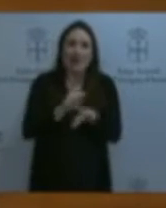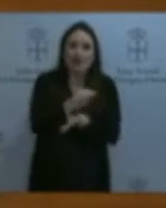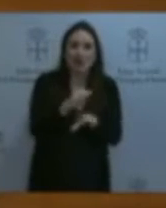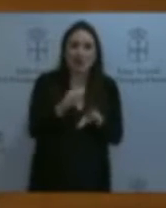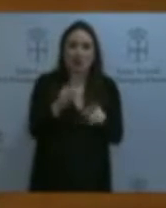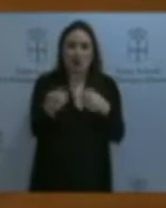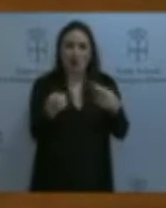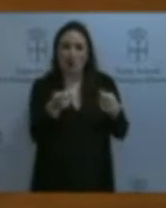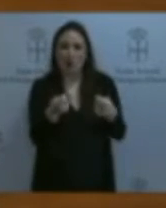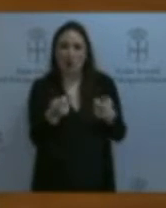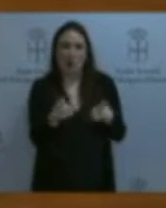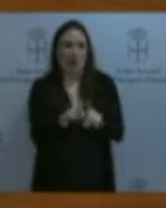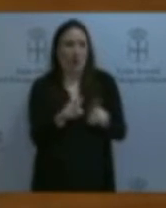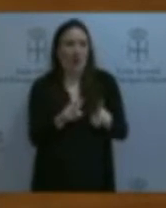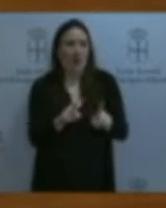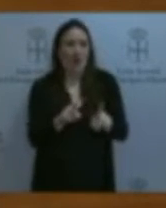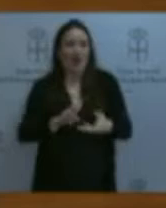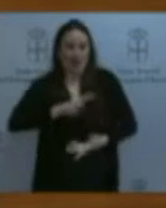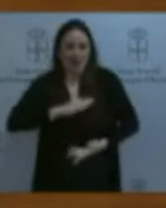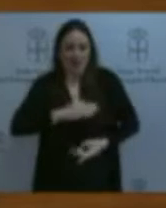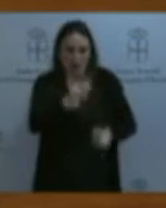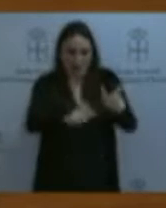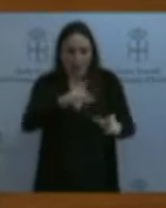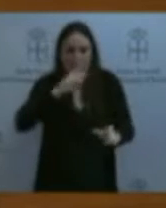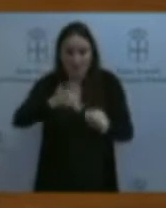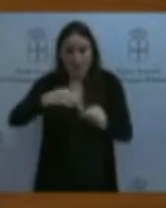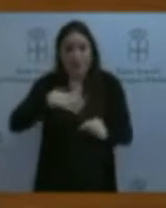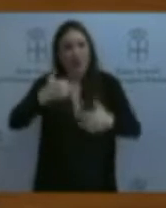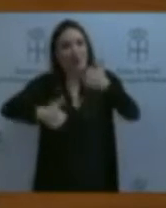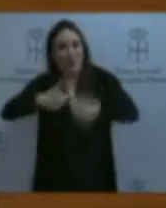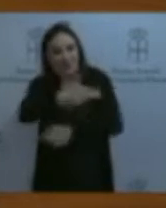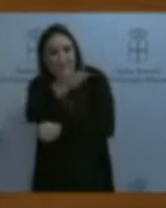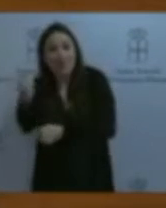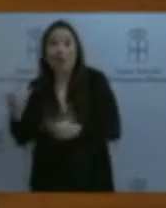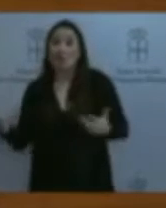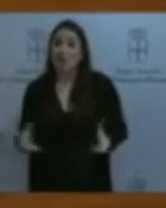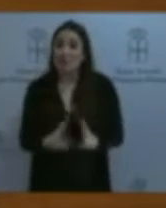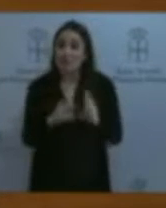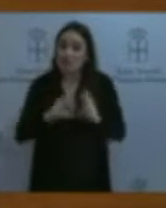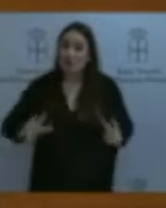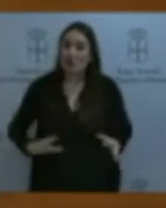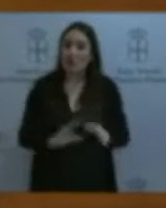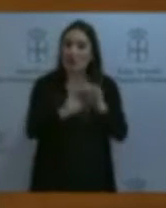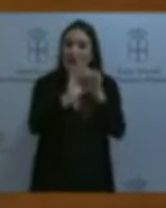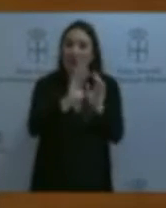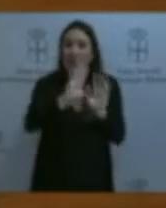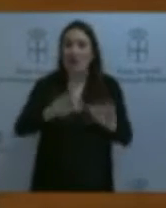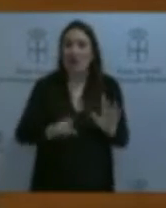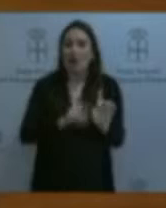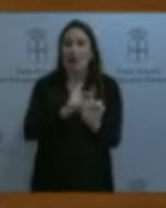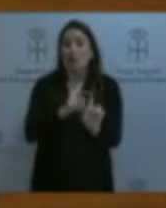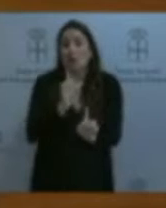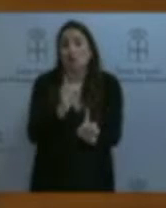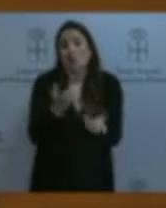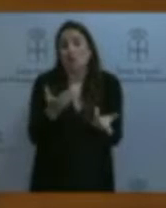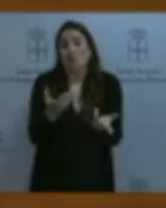capital individual en forma de capital humano para poder competir con los demás. Y, por tanto, la sociabilidad única y exclusivamente tenía por fin ampliar la